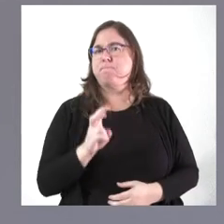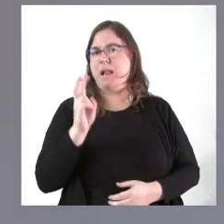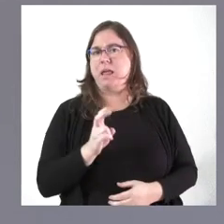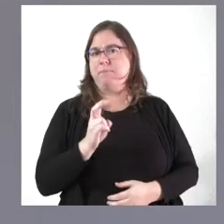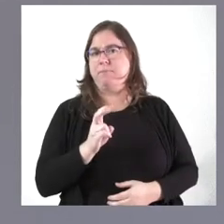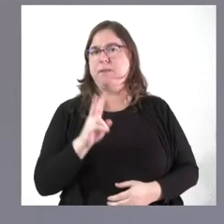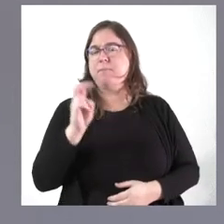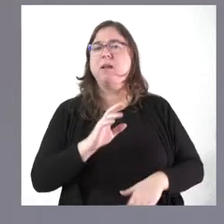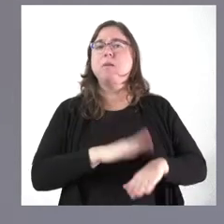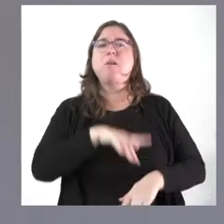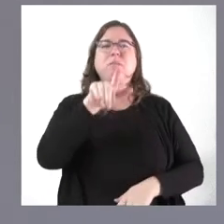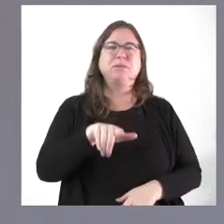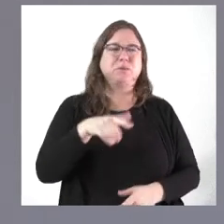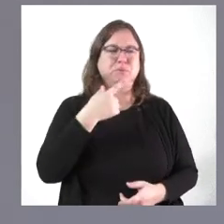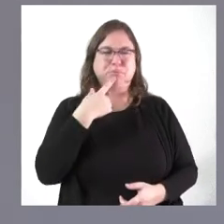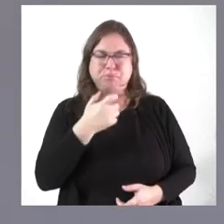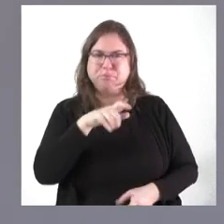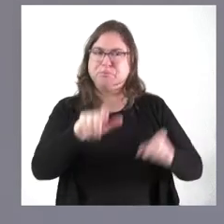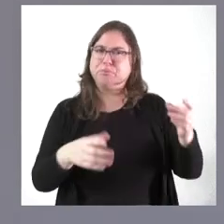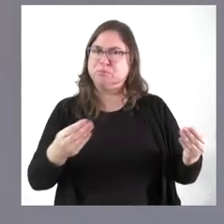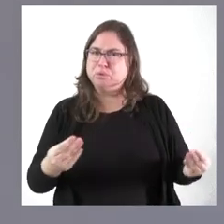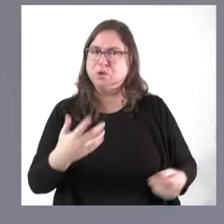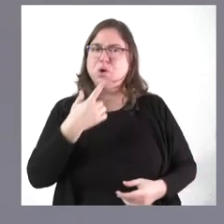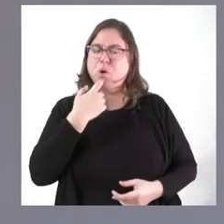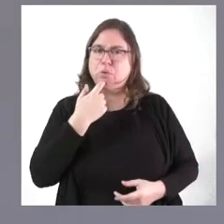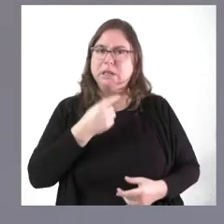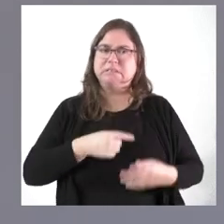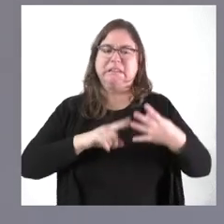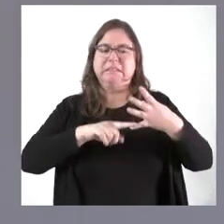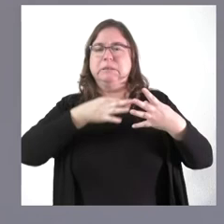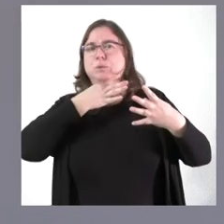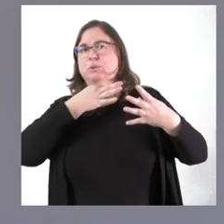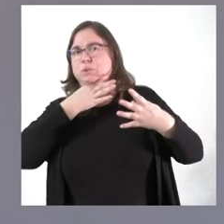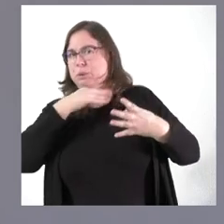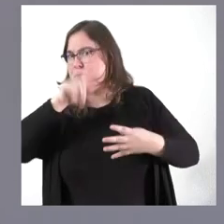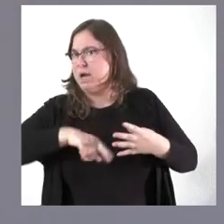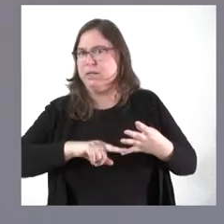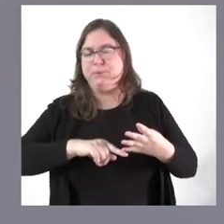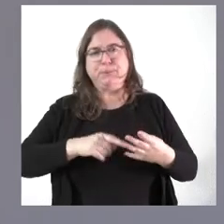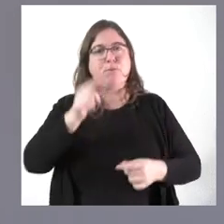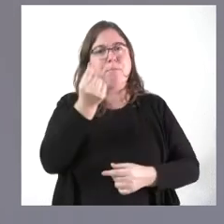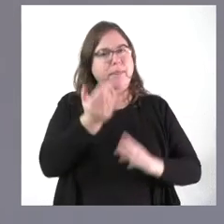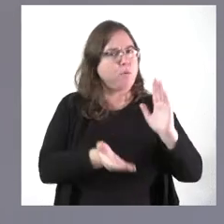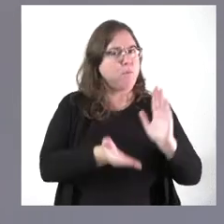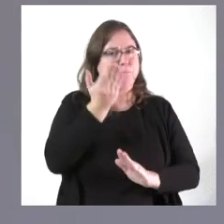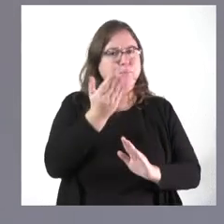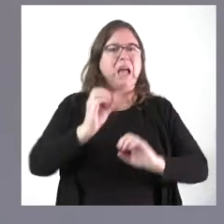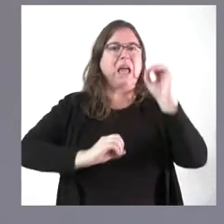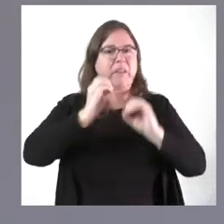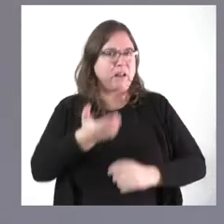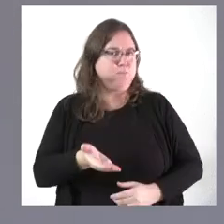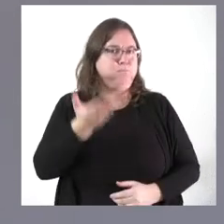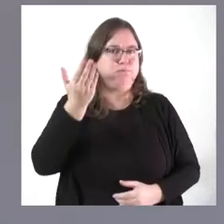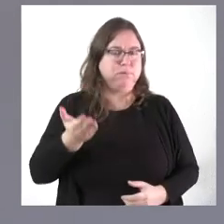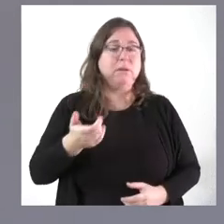momento que muchos ciudadanos pasan problemas pasan dificultades tienen problemas para llegar a fin de mes la inflación está creciendo están creciendo los tipos de interés que ayudemos a